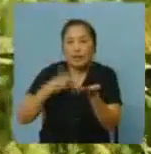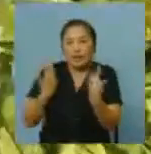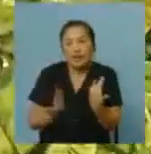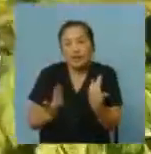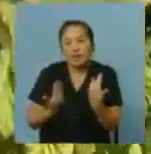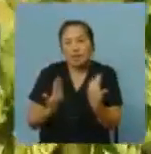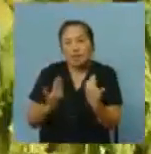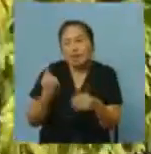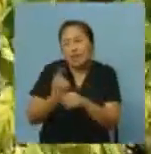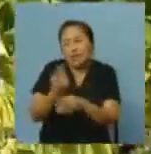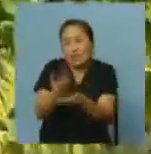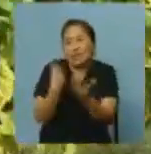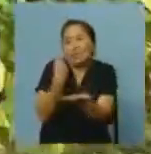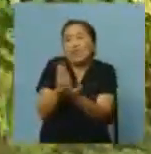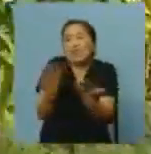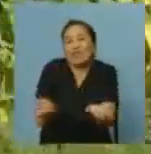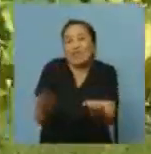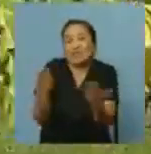primó. No hubo